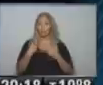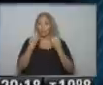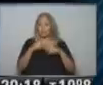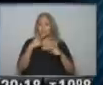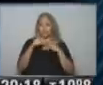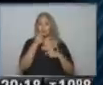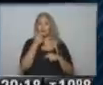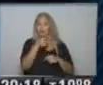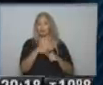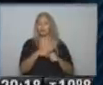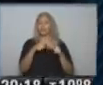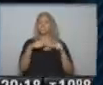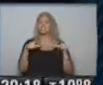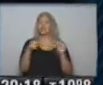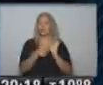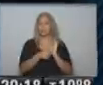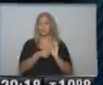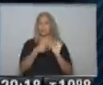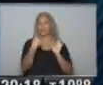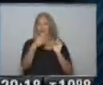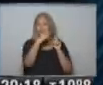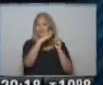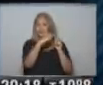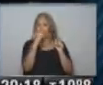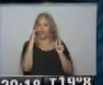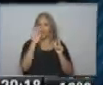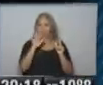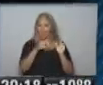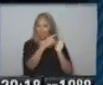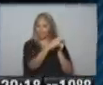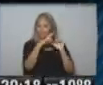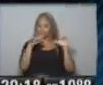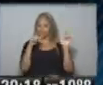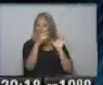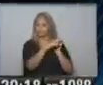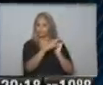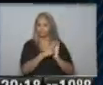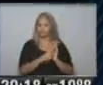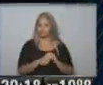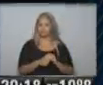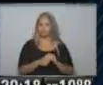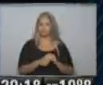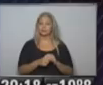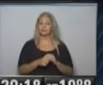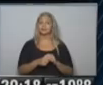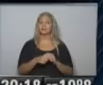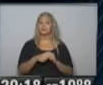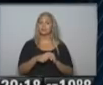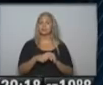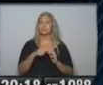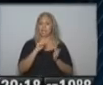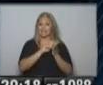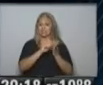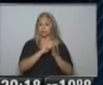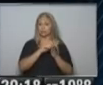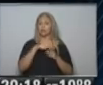A ejemplo, cédula de identidad, registro de conducir, facturas y trámite de renovación del DNI, entre otras